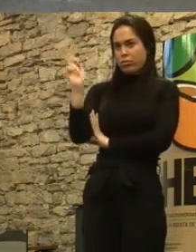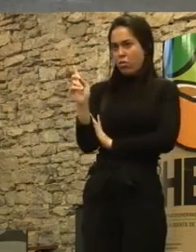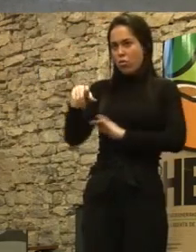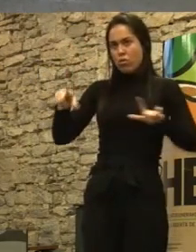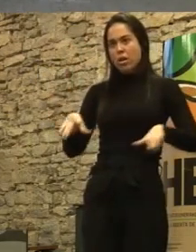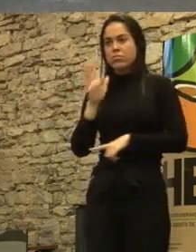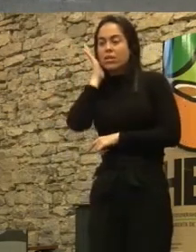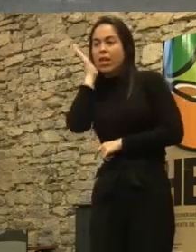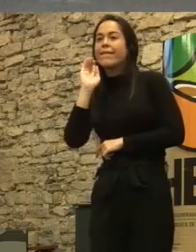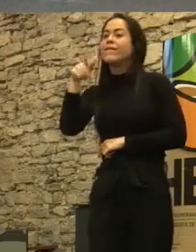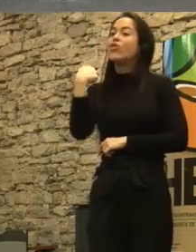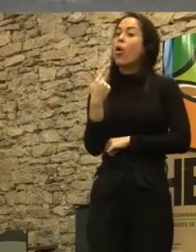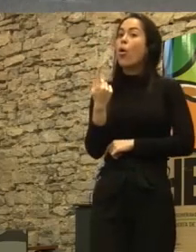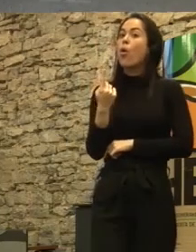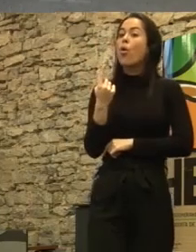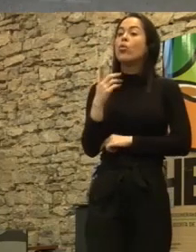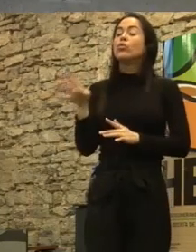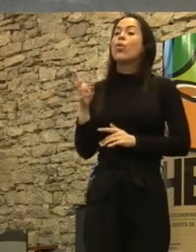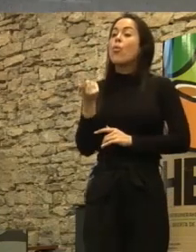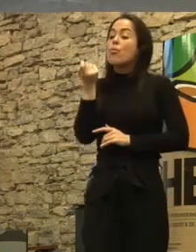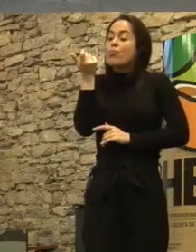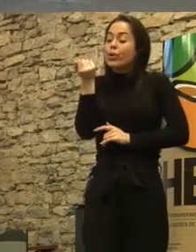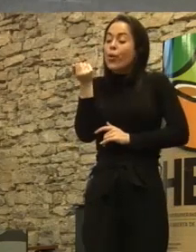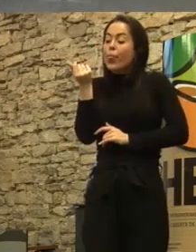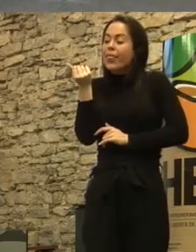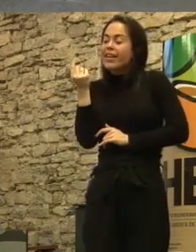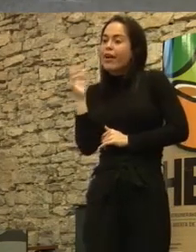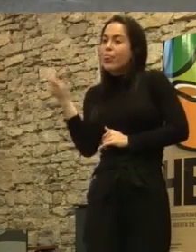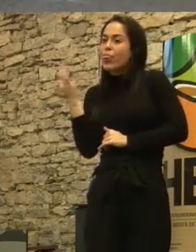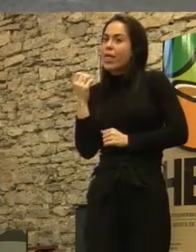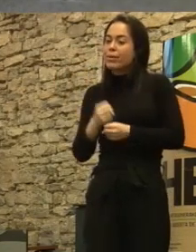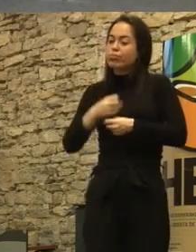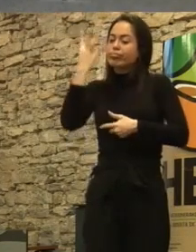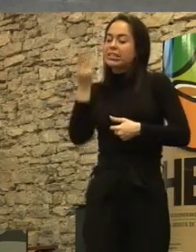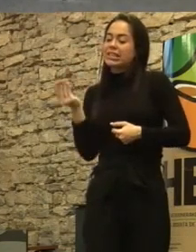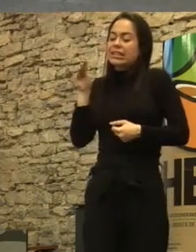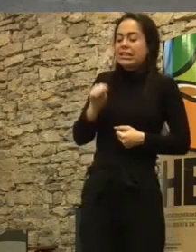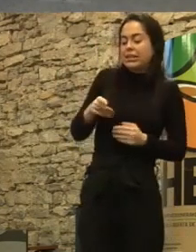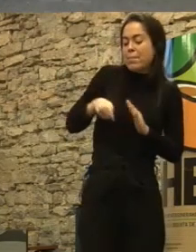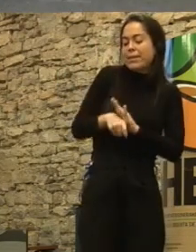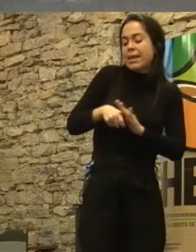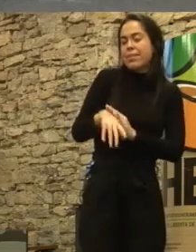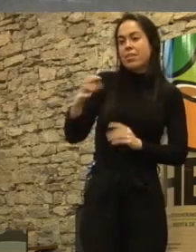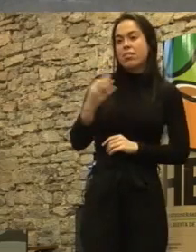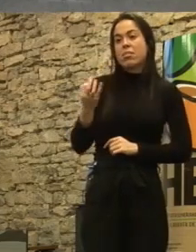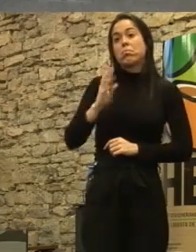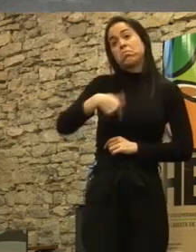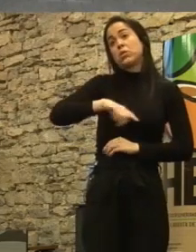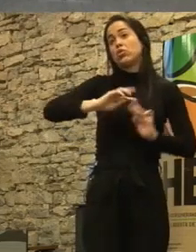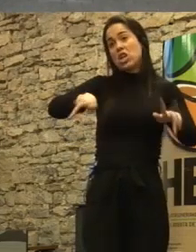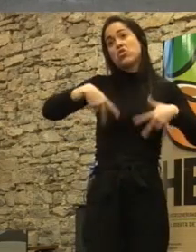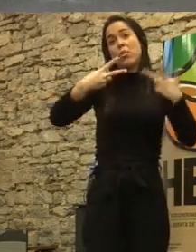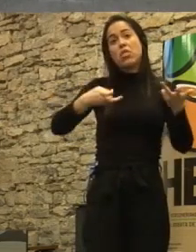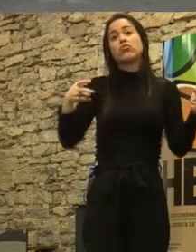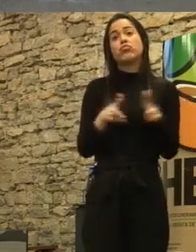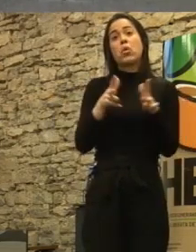que haces tienes que invertirlo en tu comunidad. Airbnb, una innovación social de barrio